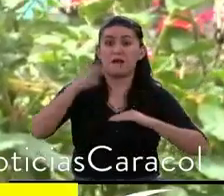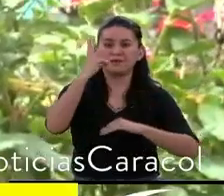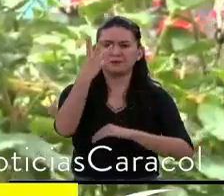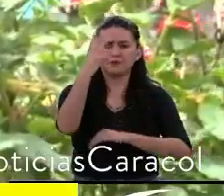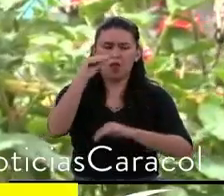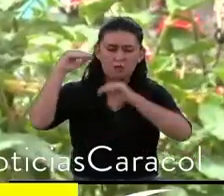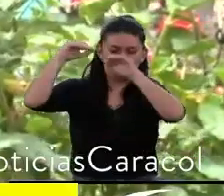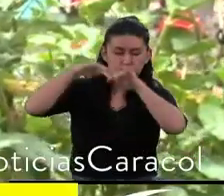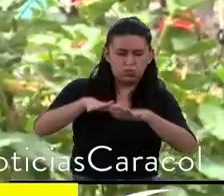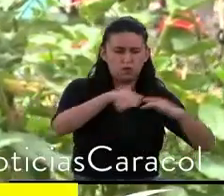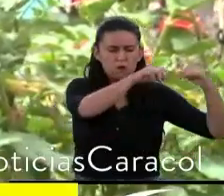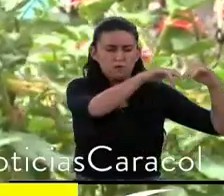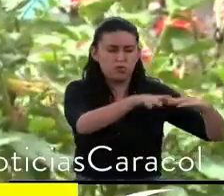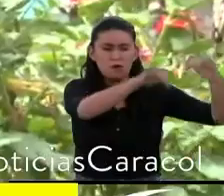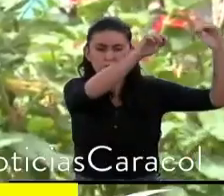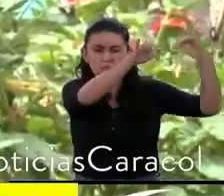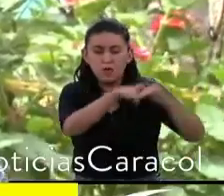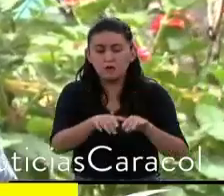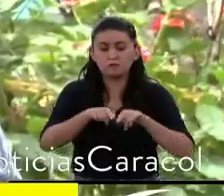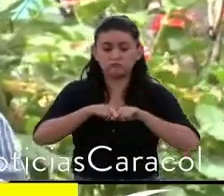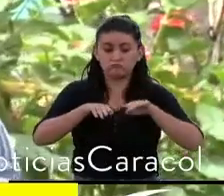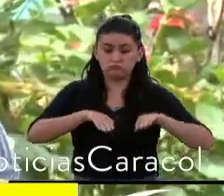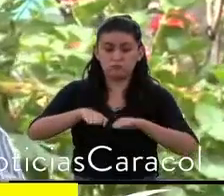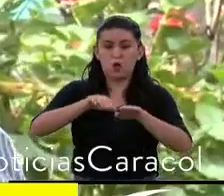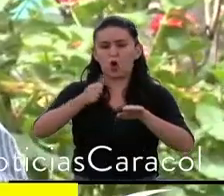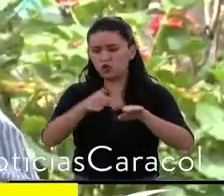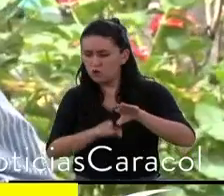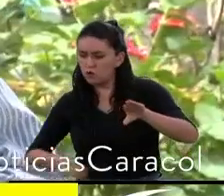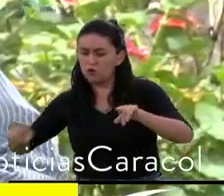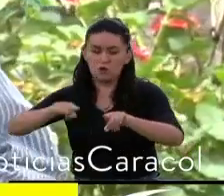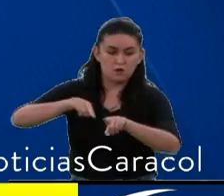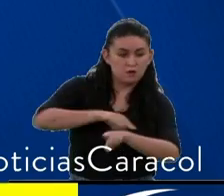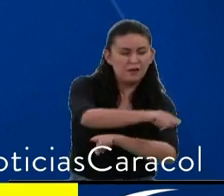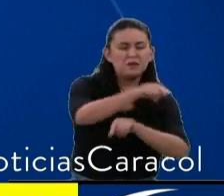derrumbes en vías secundarias y terciarias de esta región de Boyacá.